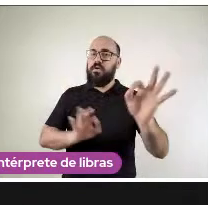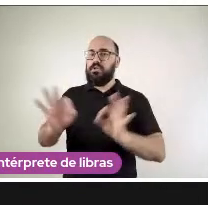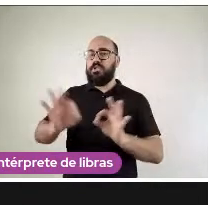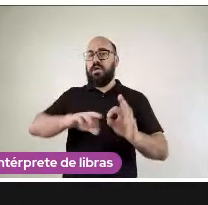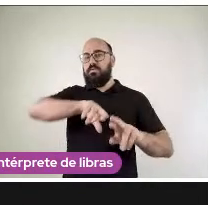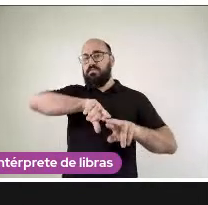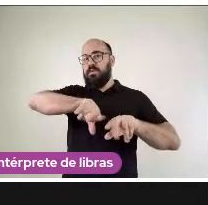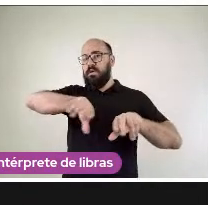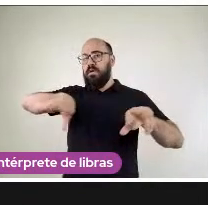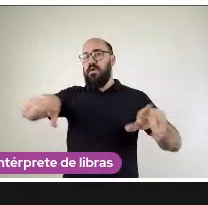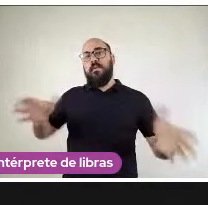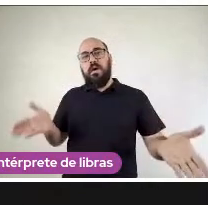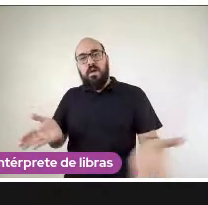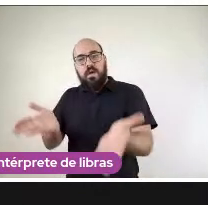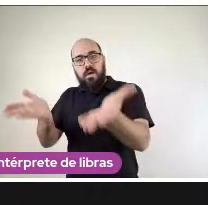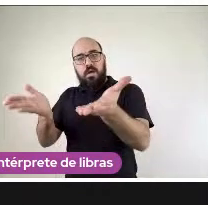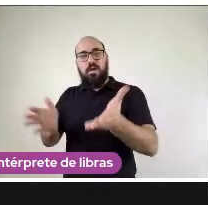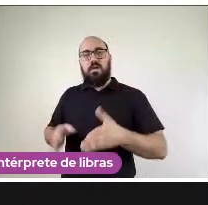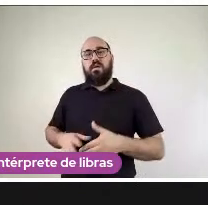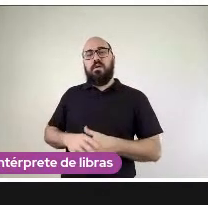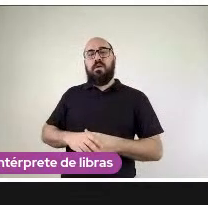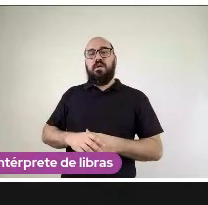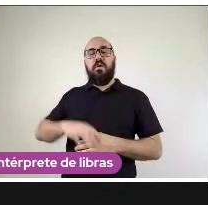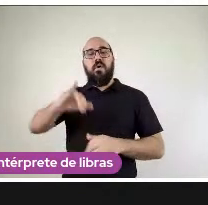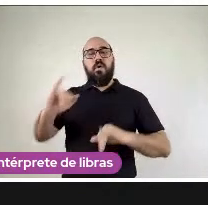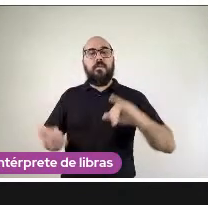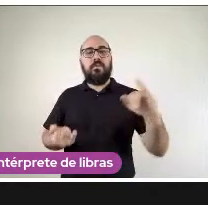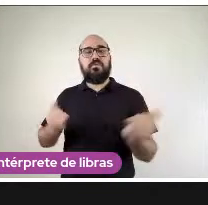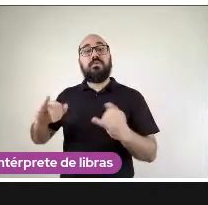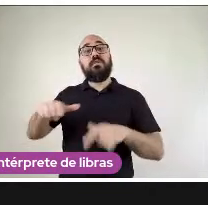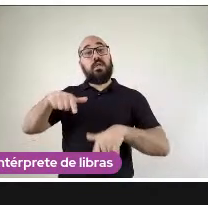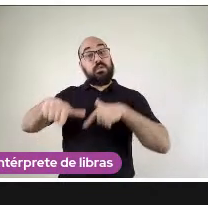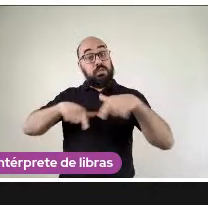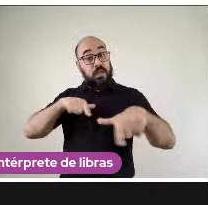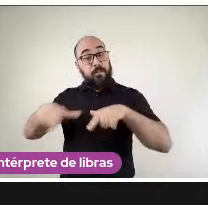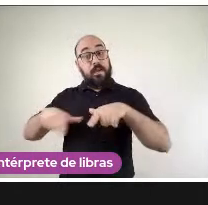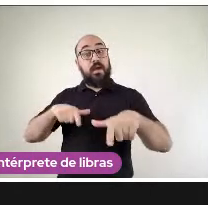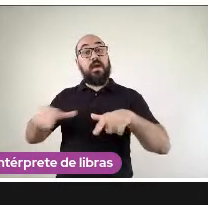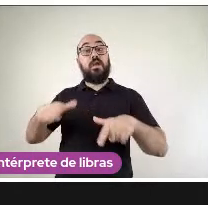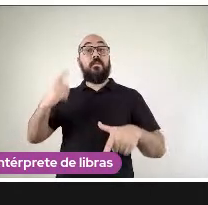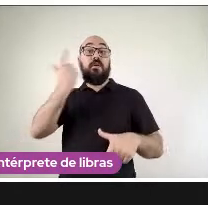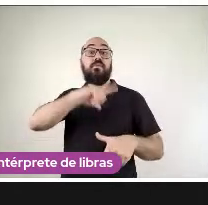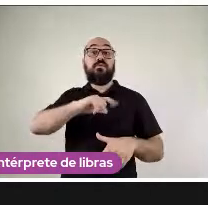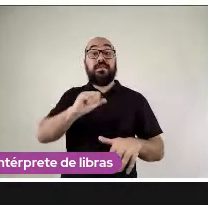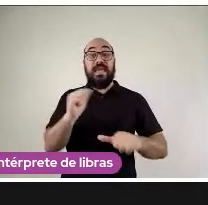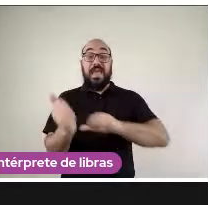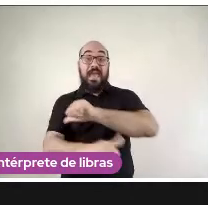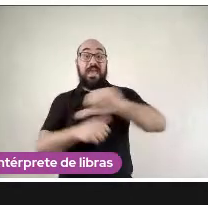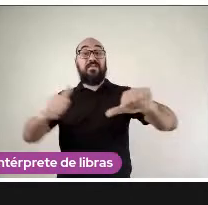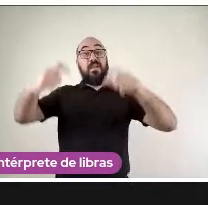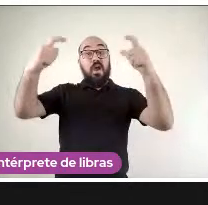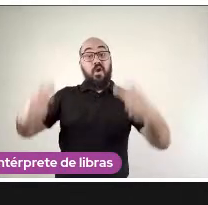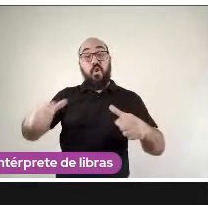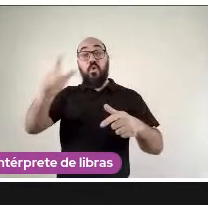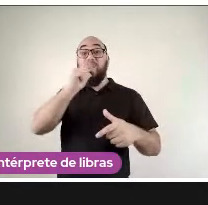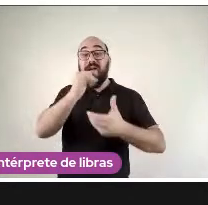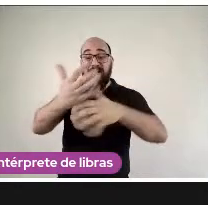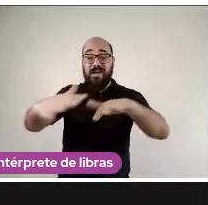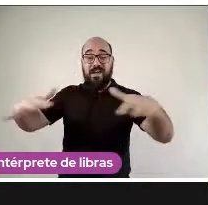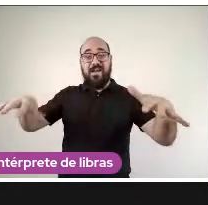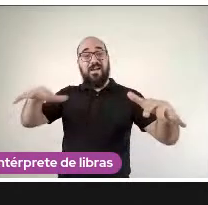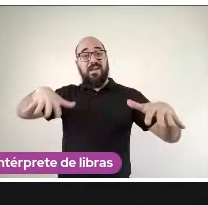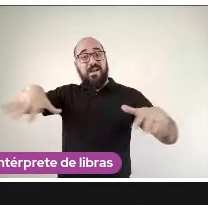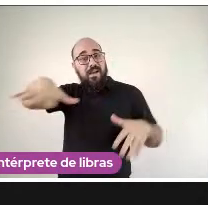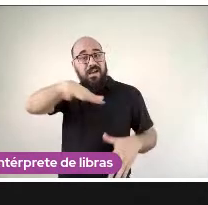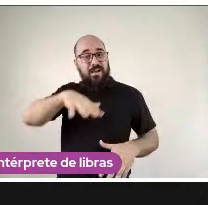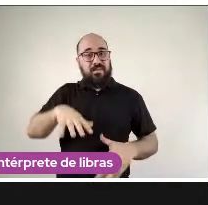Estas personas que salen en las fotos son piangüeros, ellos capturan un molusco que se llama piangua, que se utiliza para el ceviche, pero